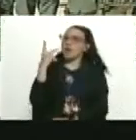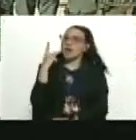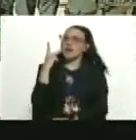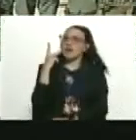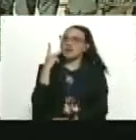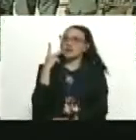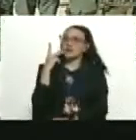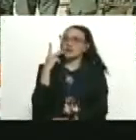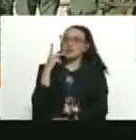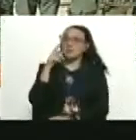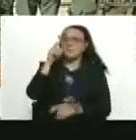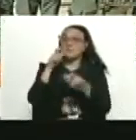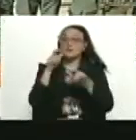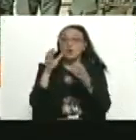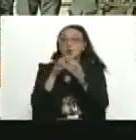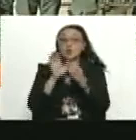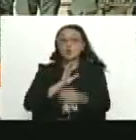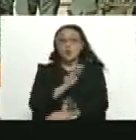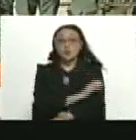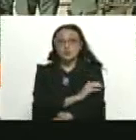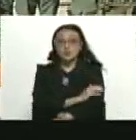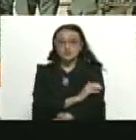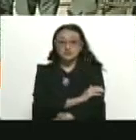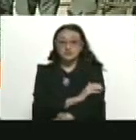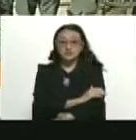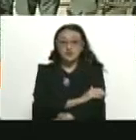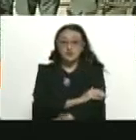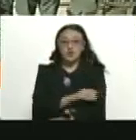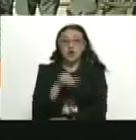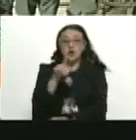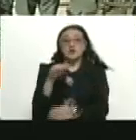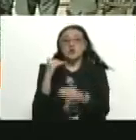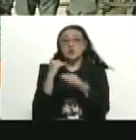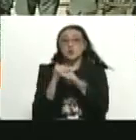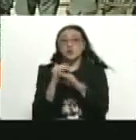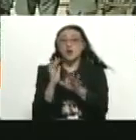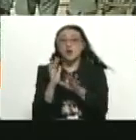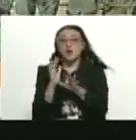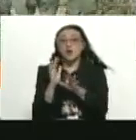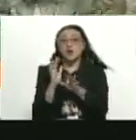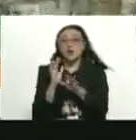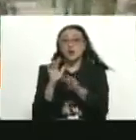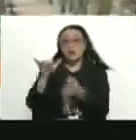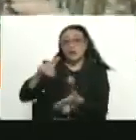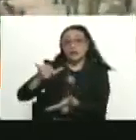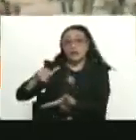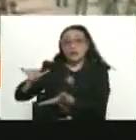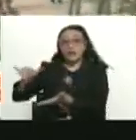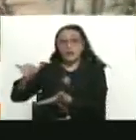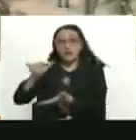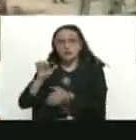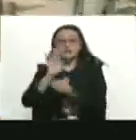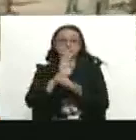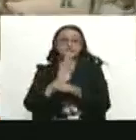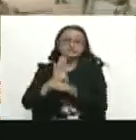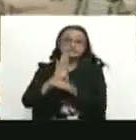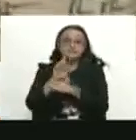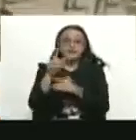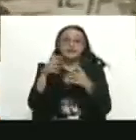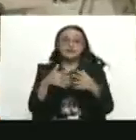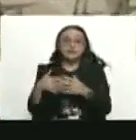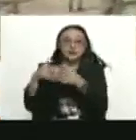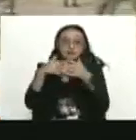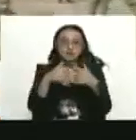de oposición, quienes actuando como marionetas bajo el amparo del andamiaje internacional del